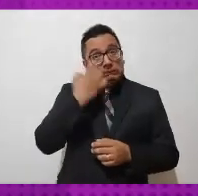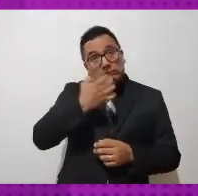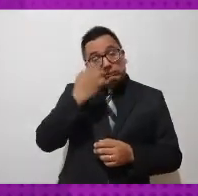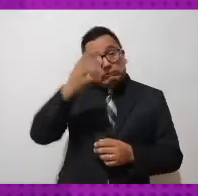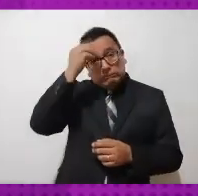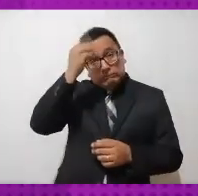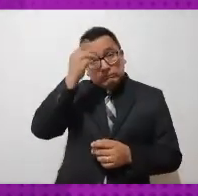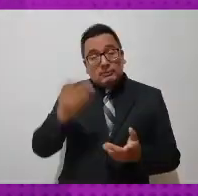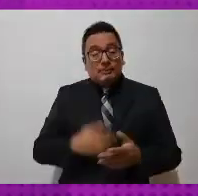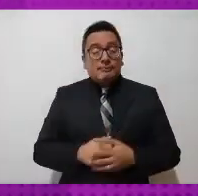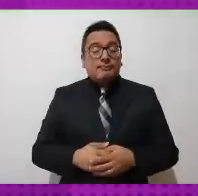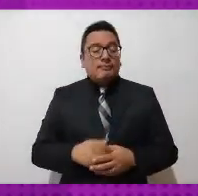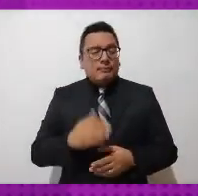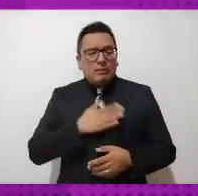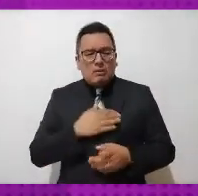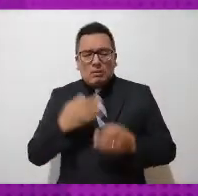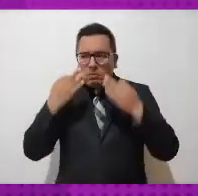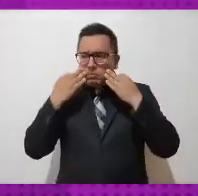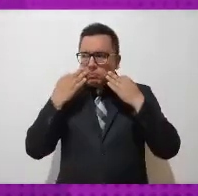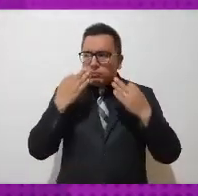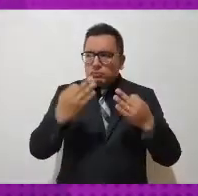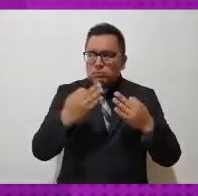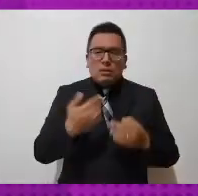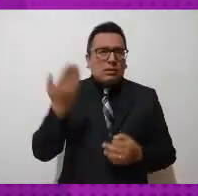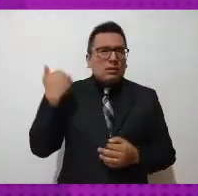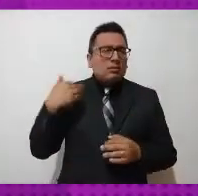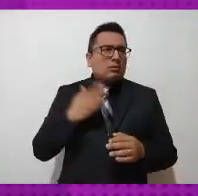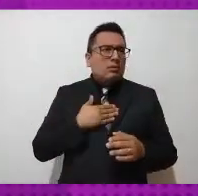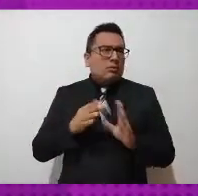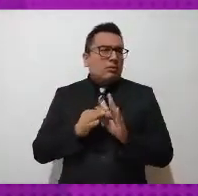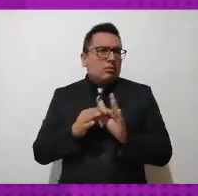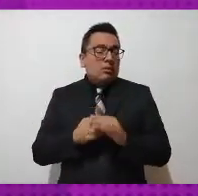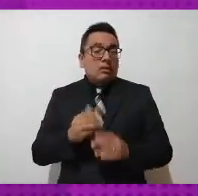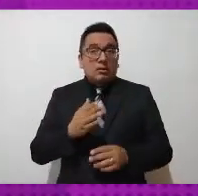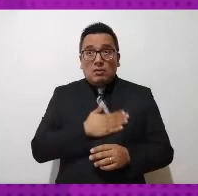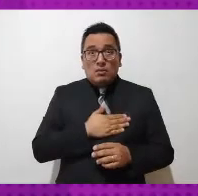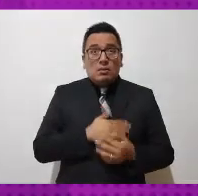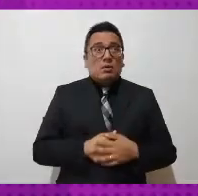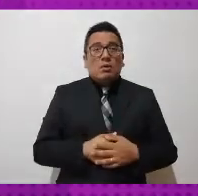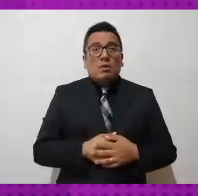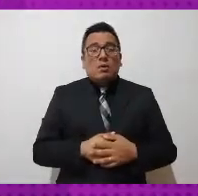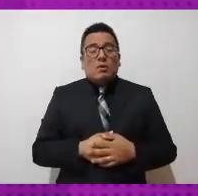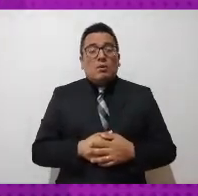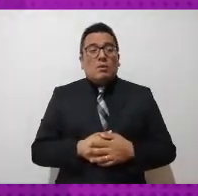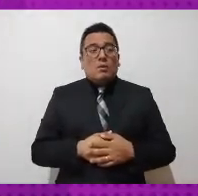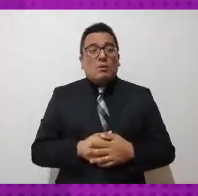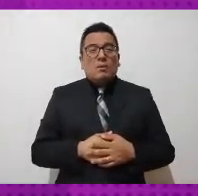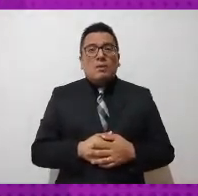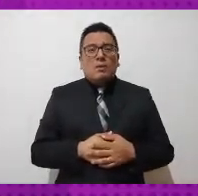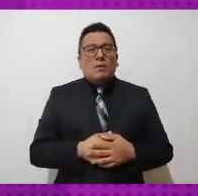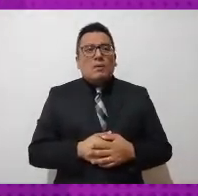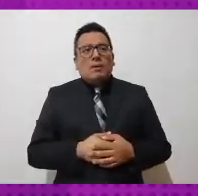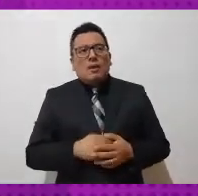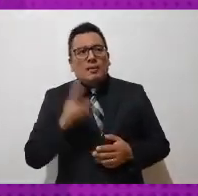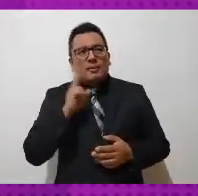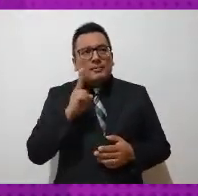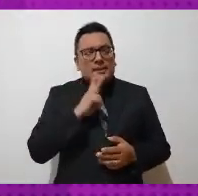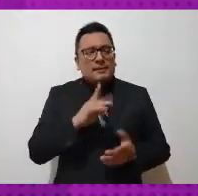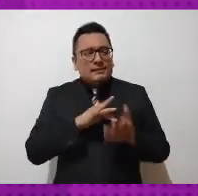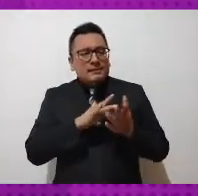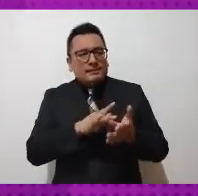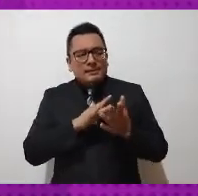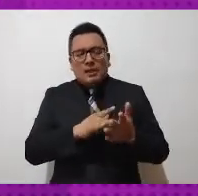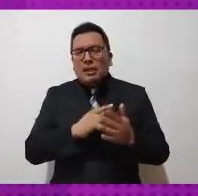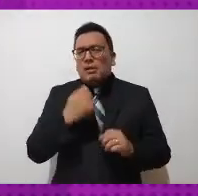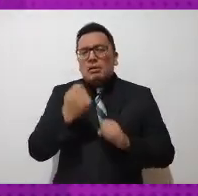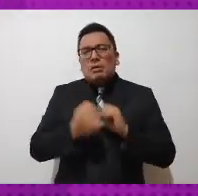dado cuenta, bueno, ya les comenté hace rato que he sido activista en temas de violencia de género desde hace